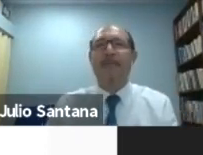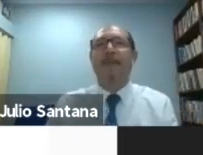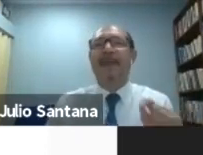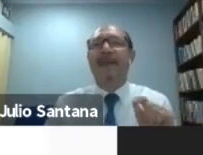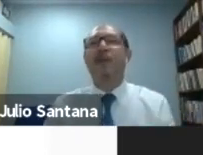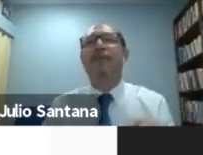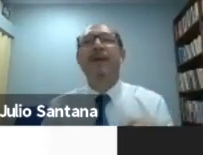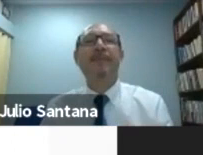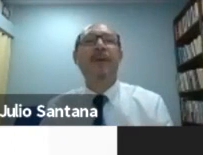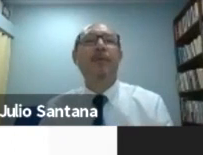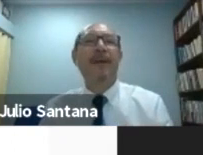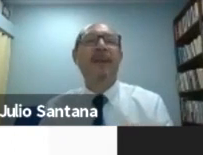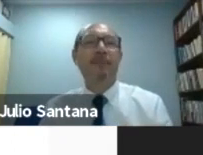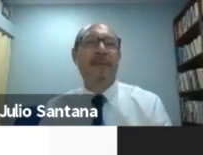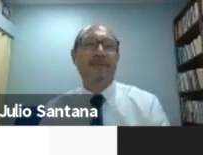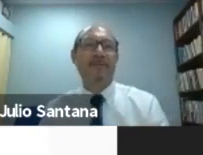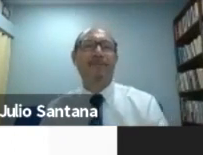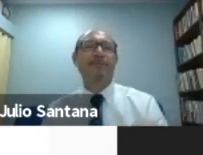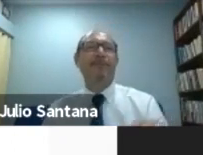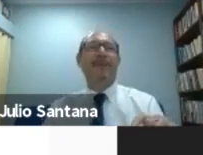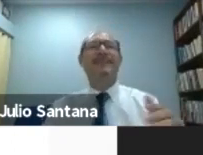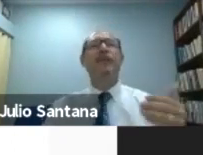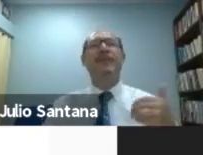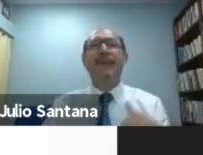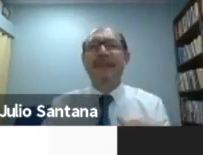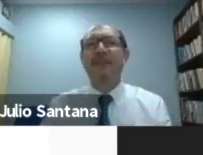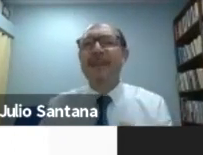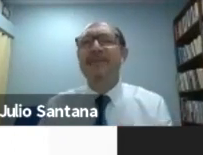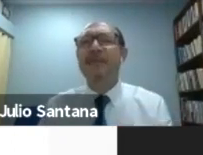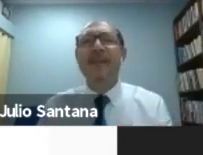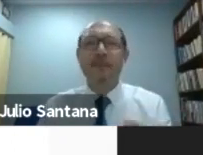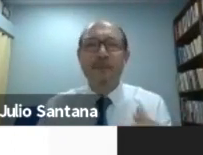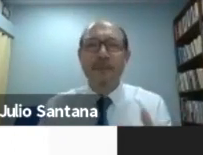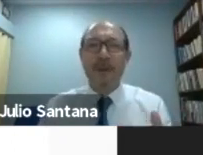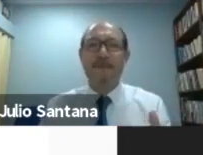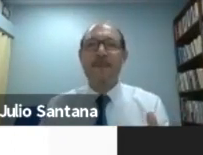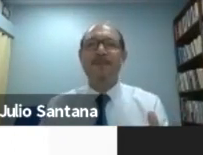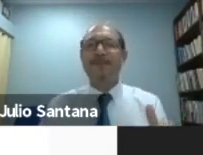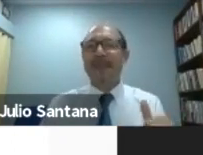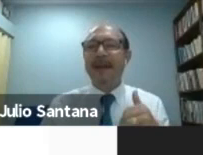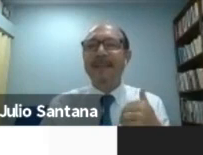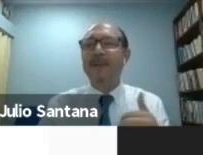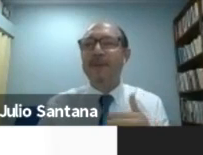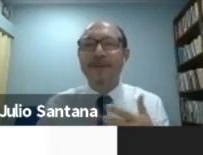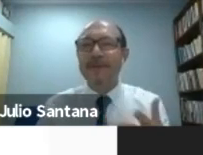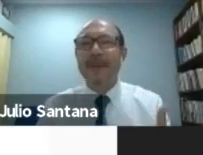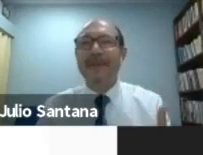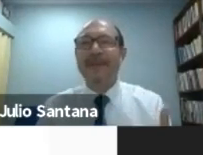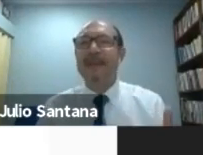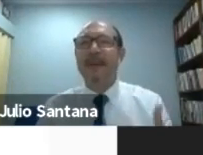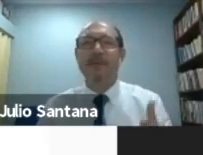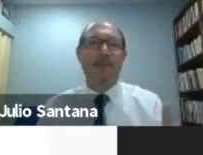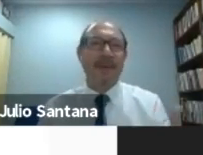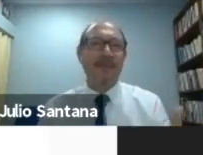Reconozco que debemos responder primero varias preguntas. Si los tratamientos tradicionales funcionan, la gente conoce bien